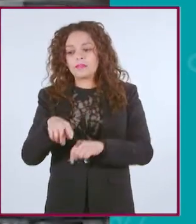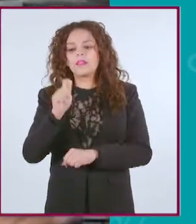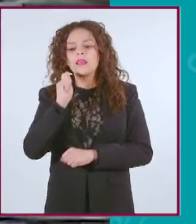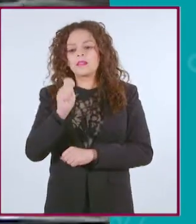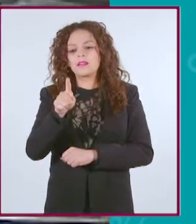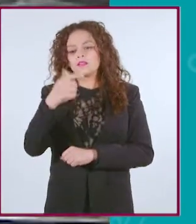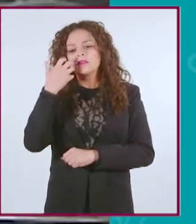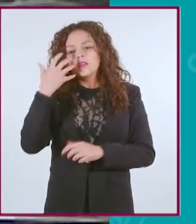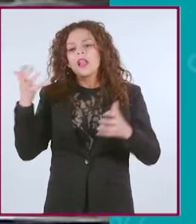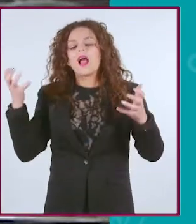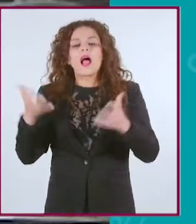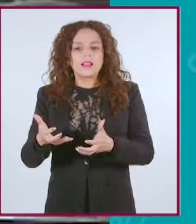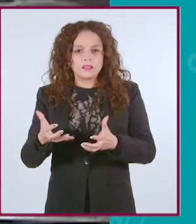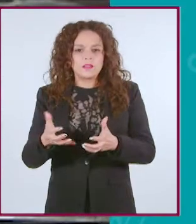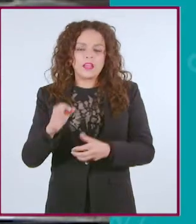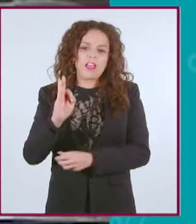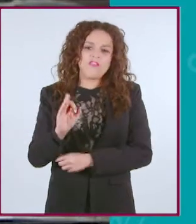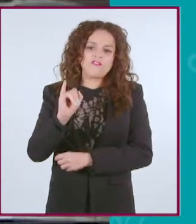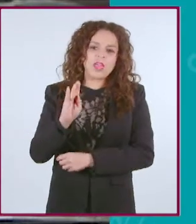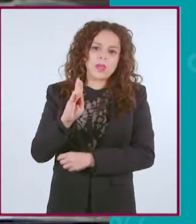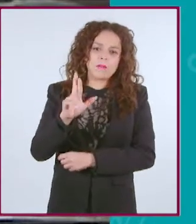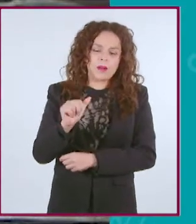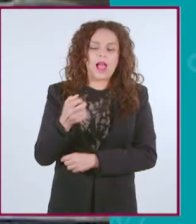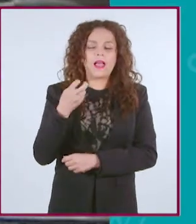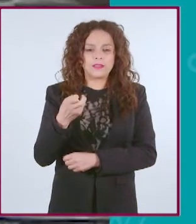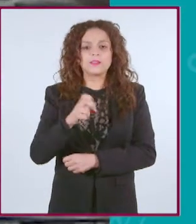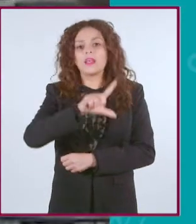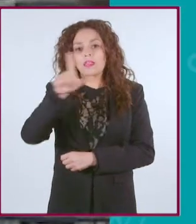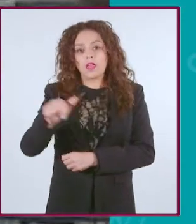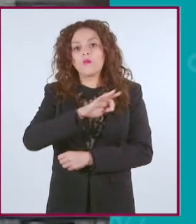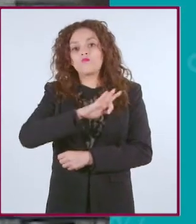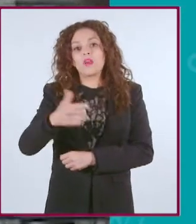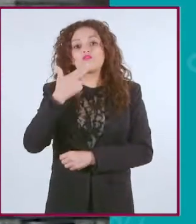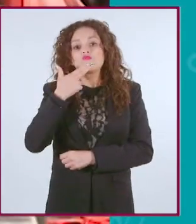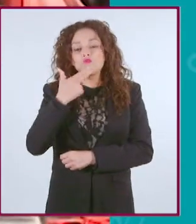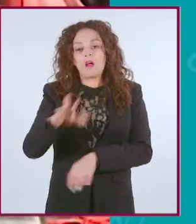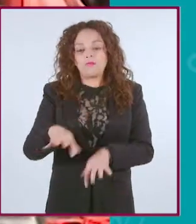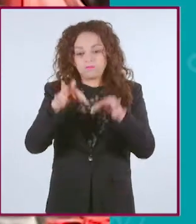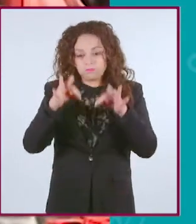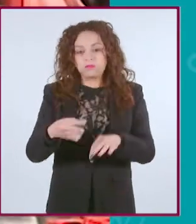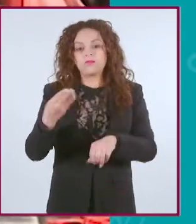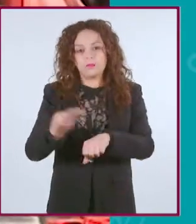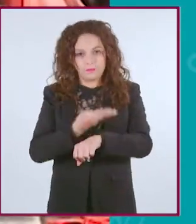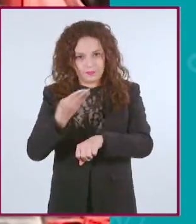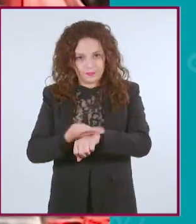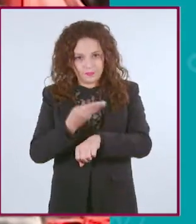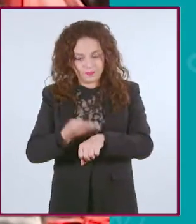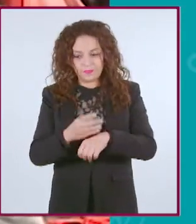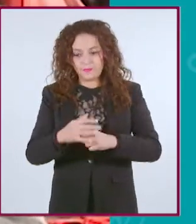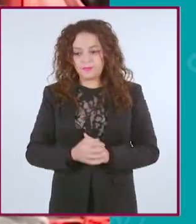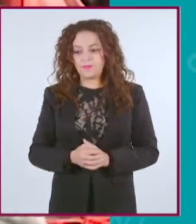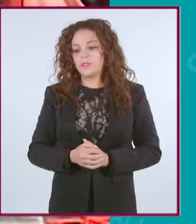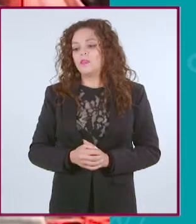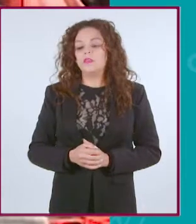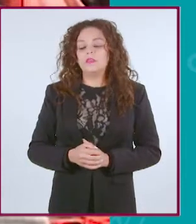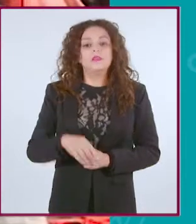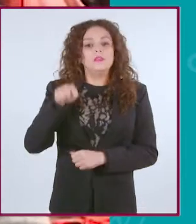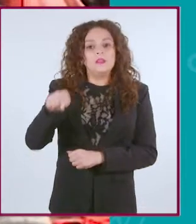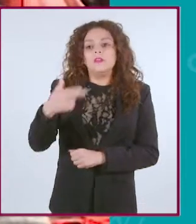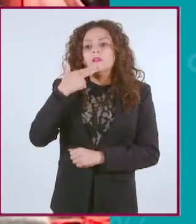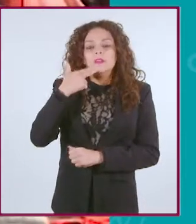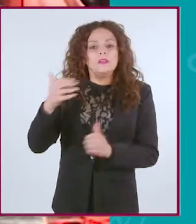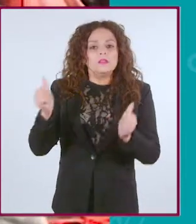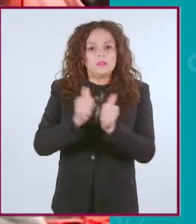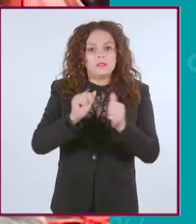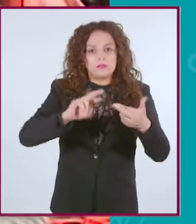artículo, para que sea ya usada como calceta o calcetín. Y aquí se utilizan, dice, en combinación con los